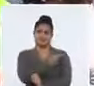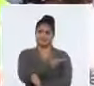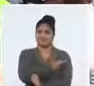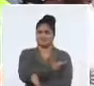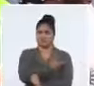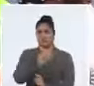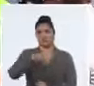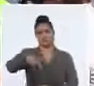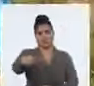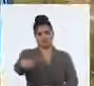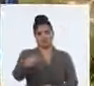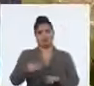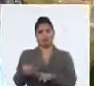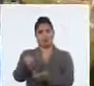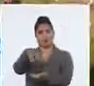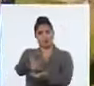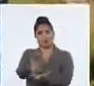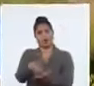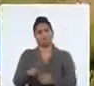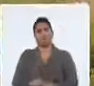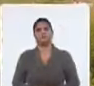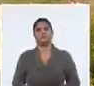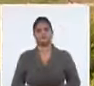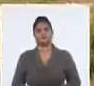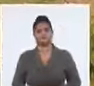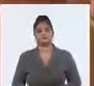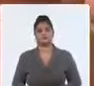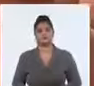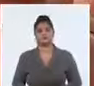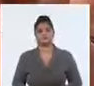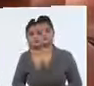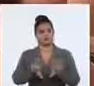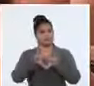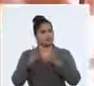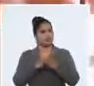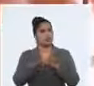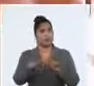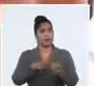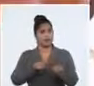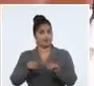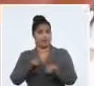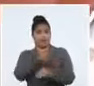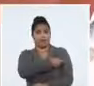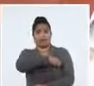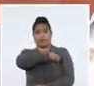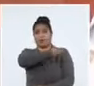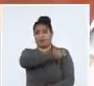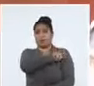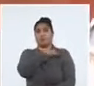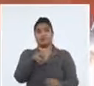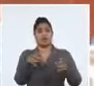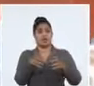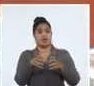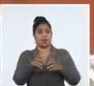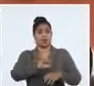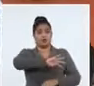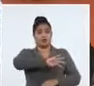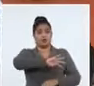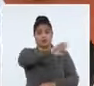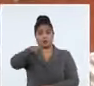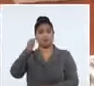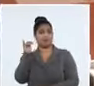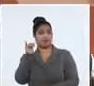allá. Así, con todas las garantías, la población de este entorno montañés en el